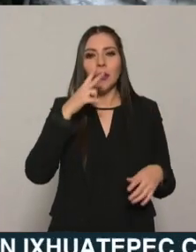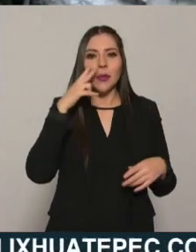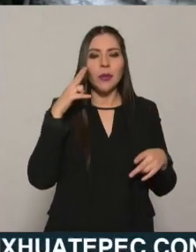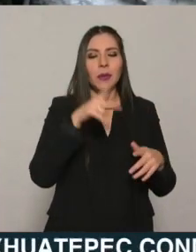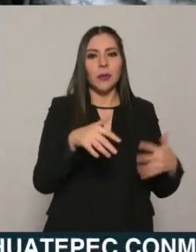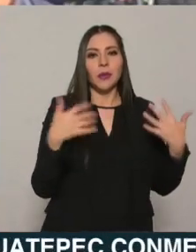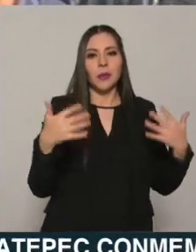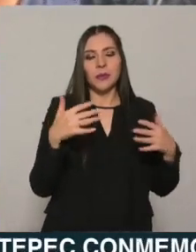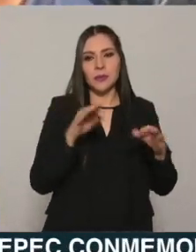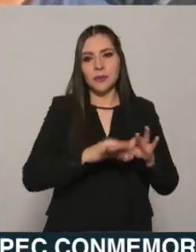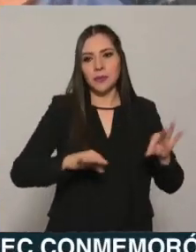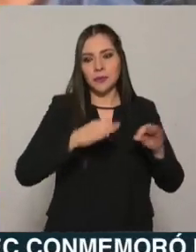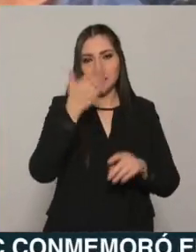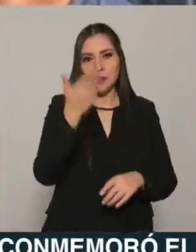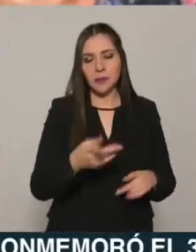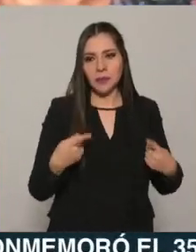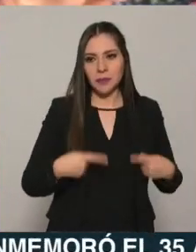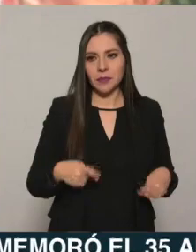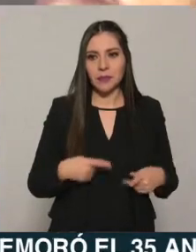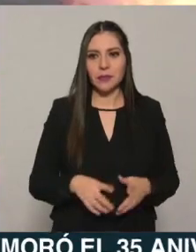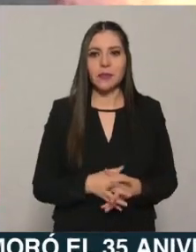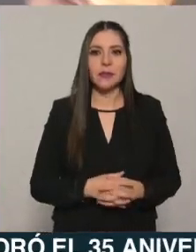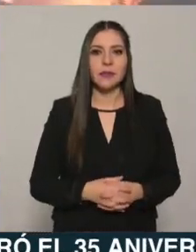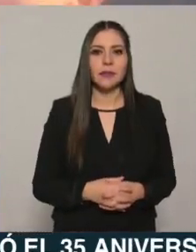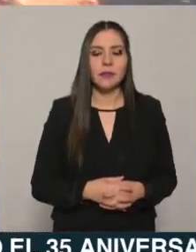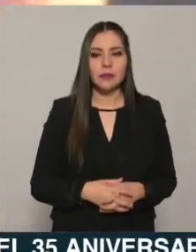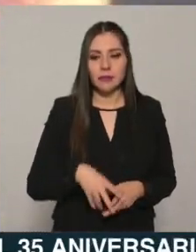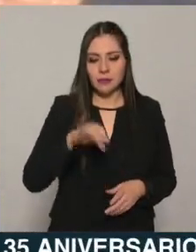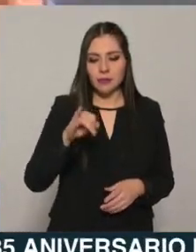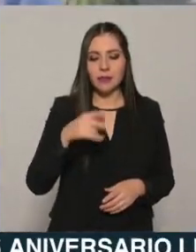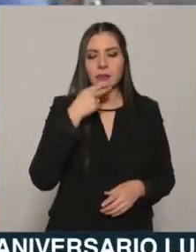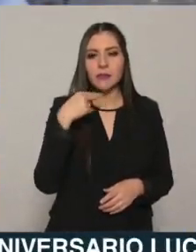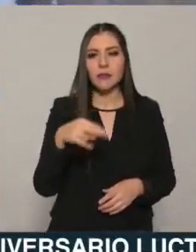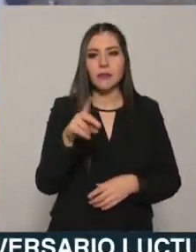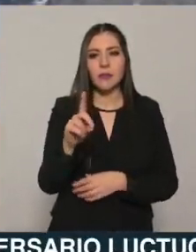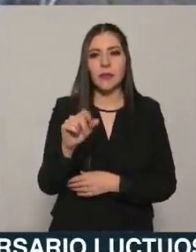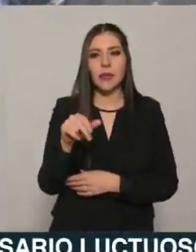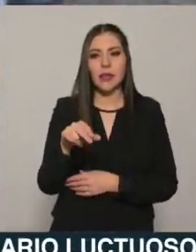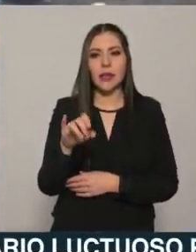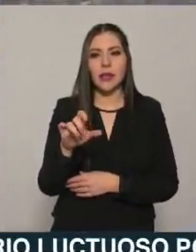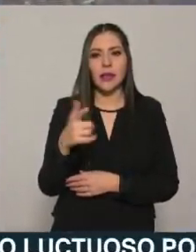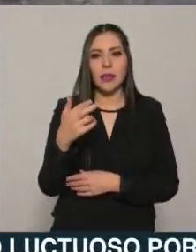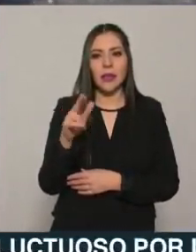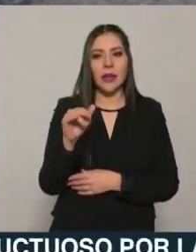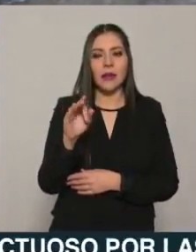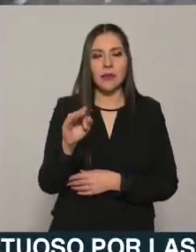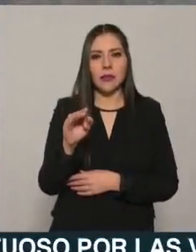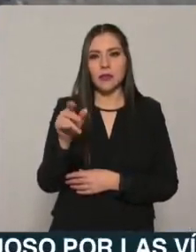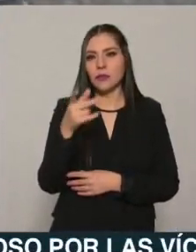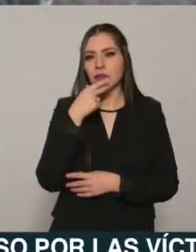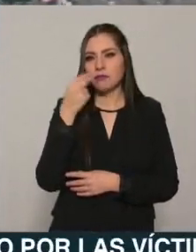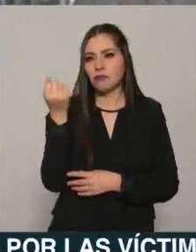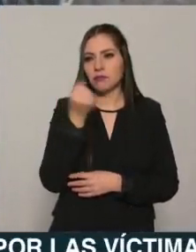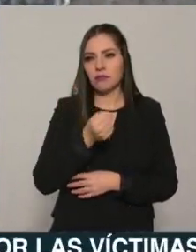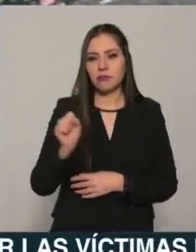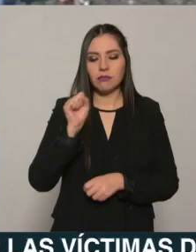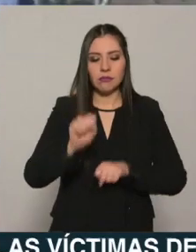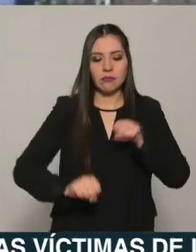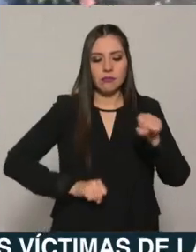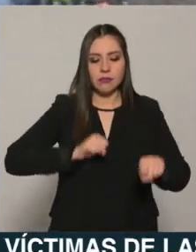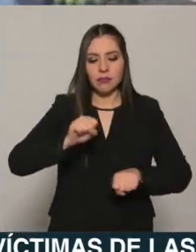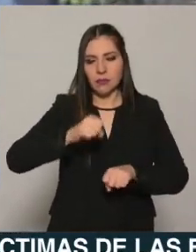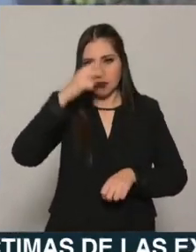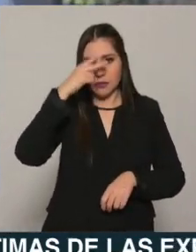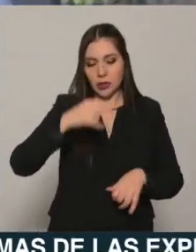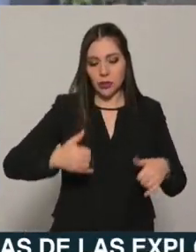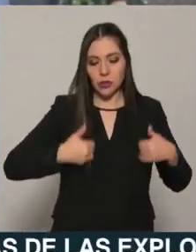es, me acompañaron Daniel Graf, un gran ciclista, triatleta joven